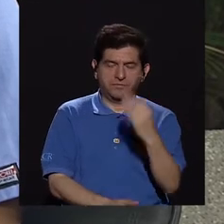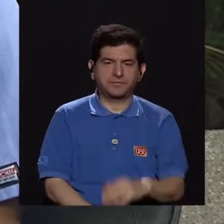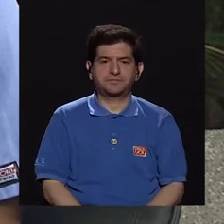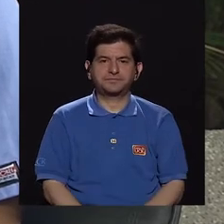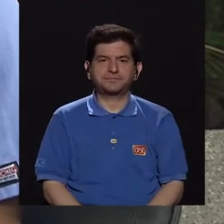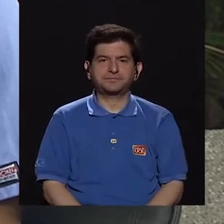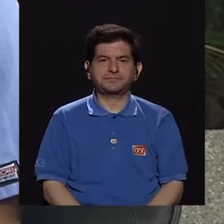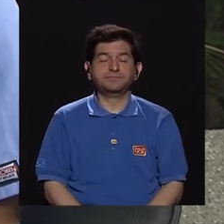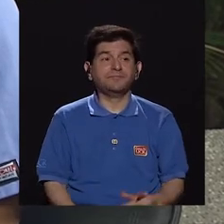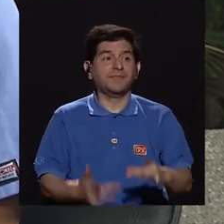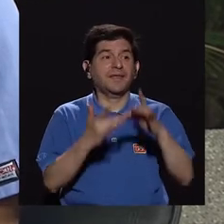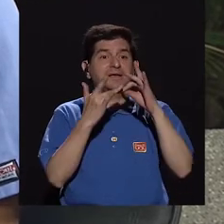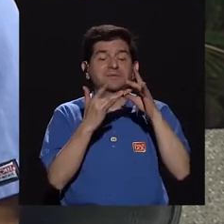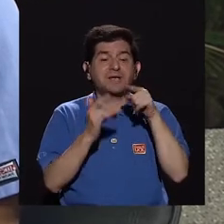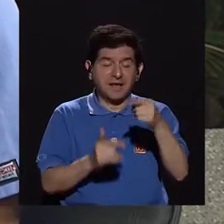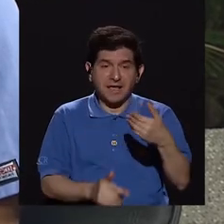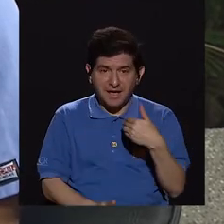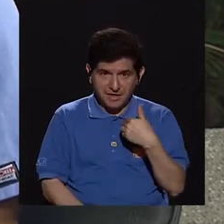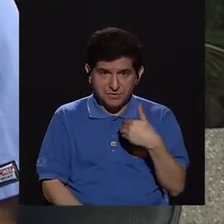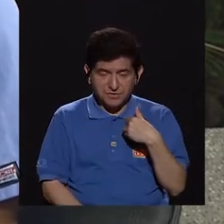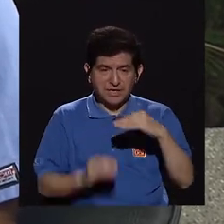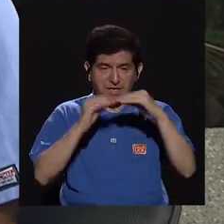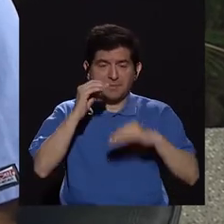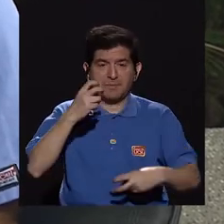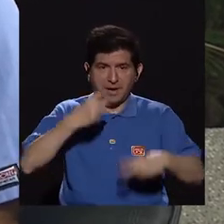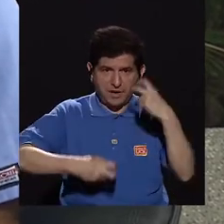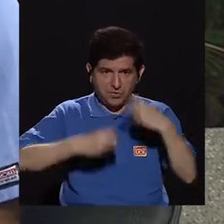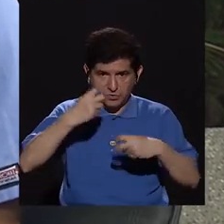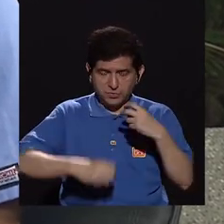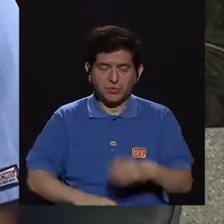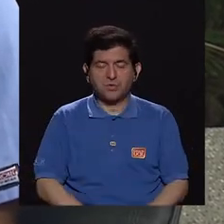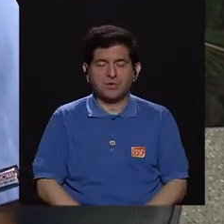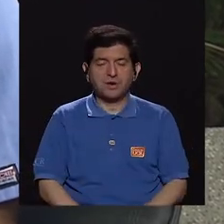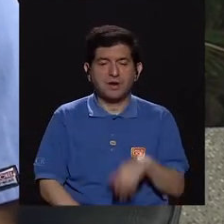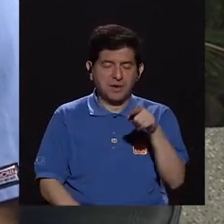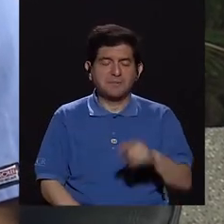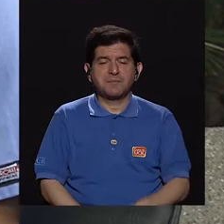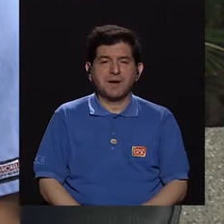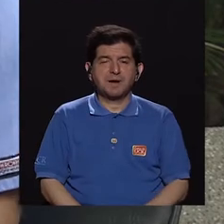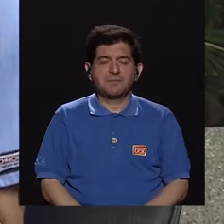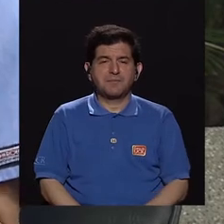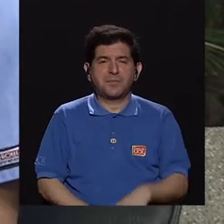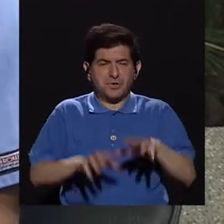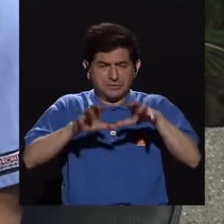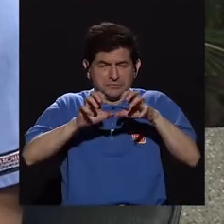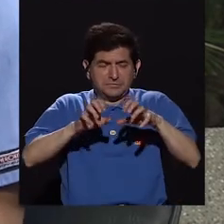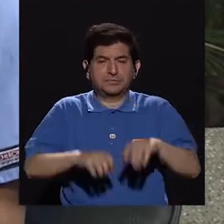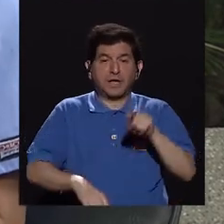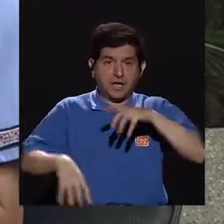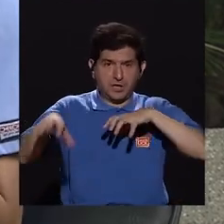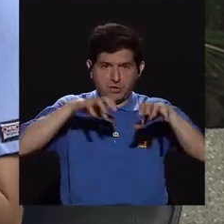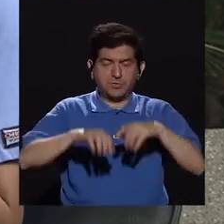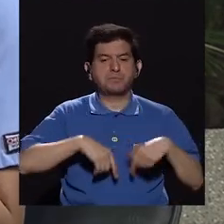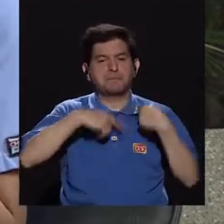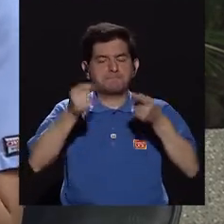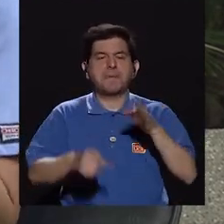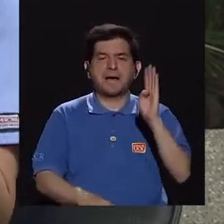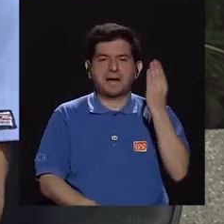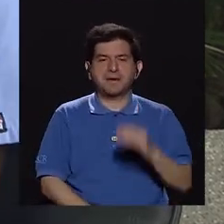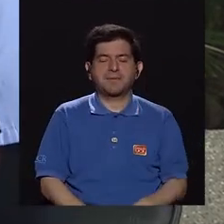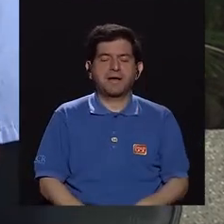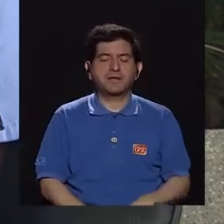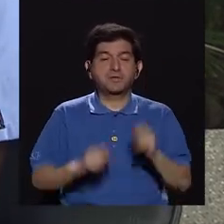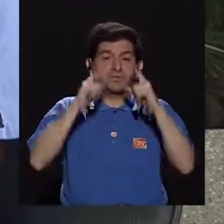posición. En especial, ellos tienen menos problemas en las posturas por contractura porque se mueven más. Van más veces al baño,